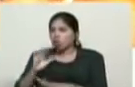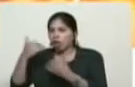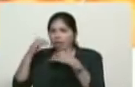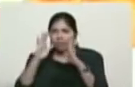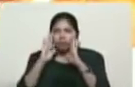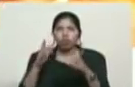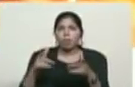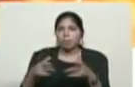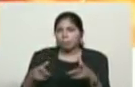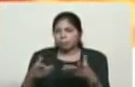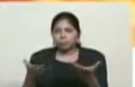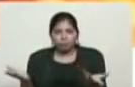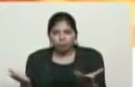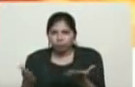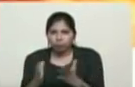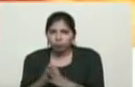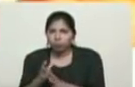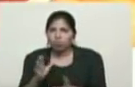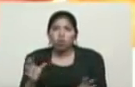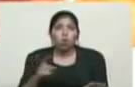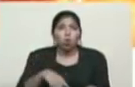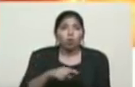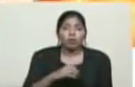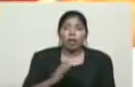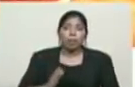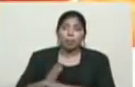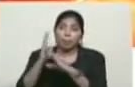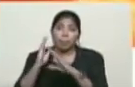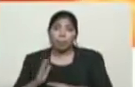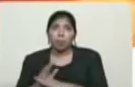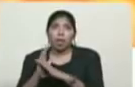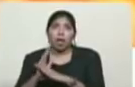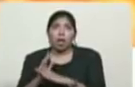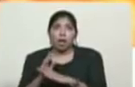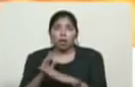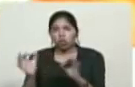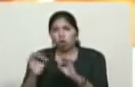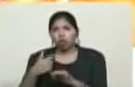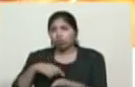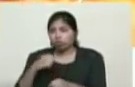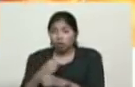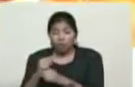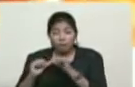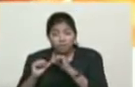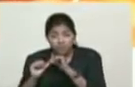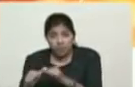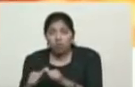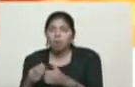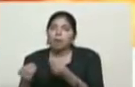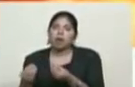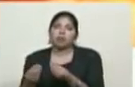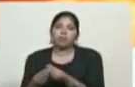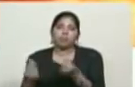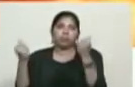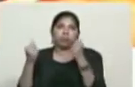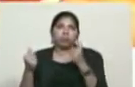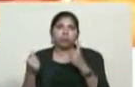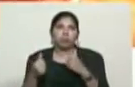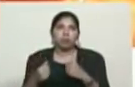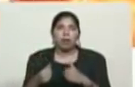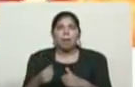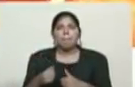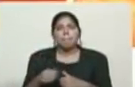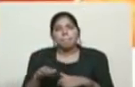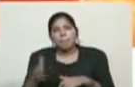que no se canse que estamos ininterrumpidamente trabajando para recuperar del término que estimamos en el